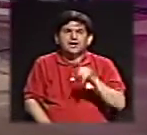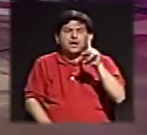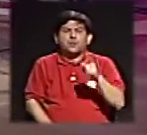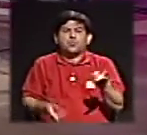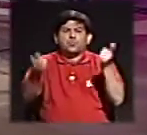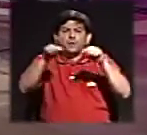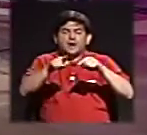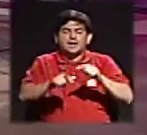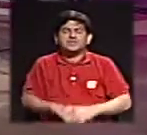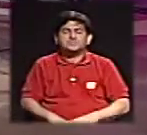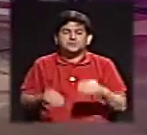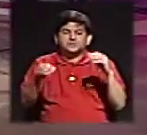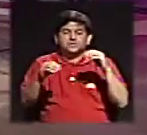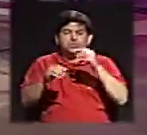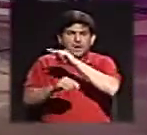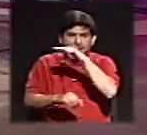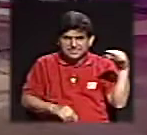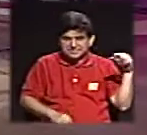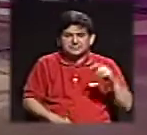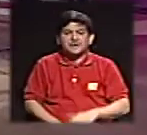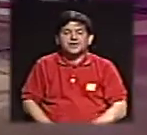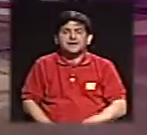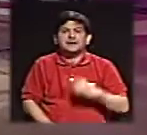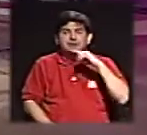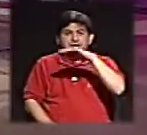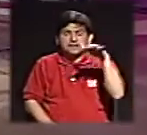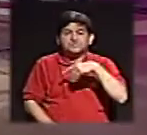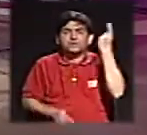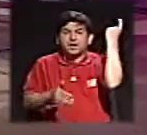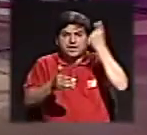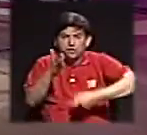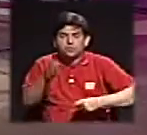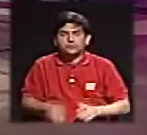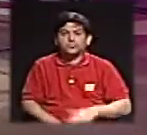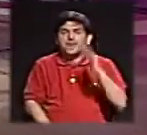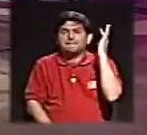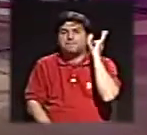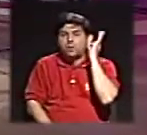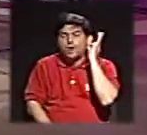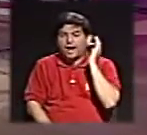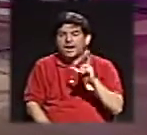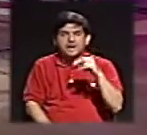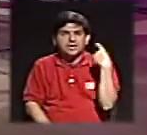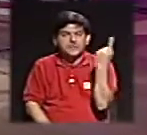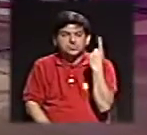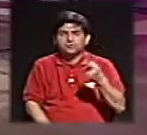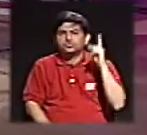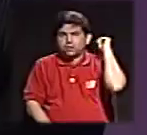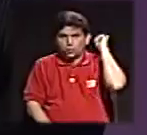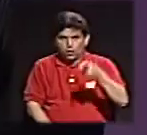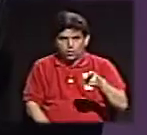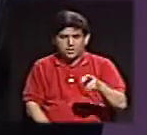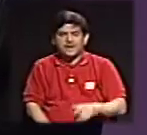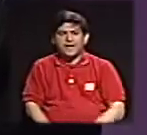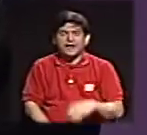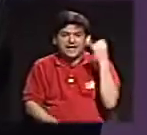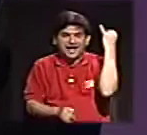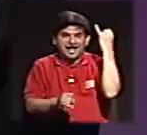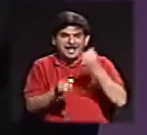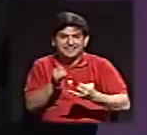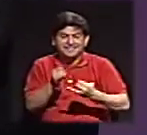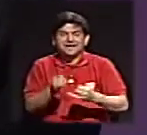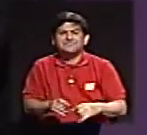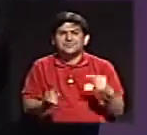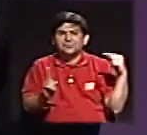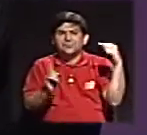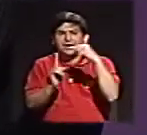por semana, ¿no? Y esto es una realidad muy dura, porque además estamos hablando de mujeres que no solo se les obliga a llevar a término en algo que ha